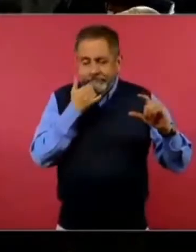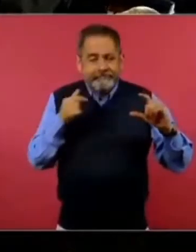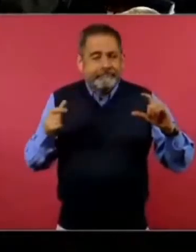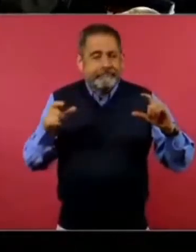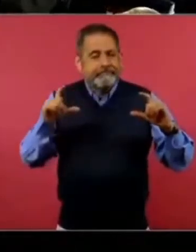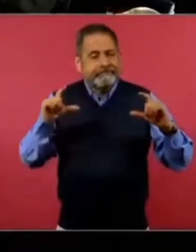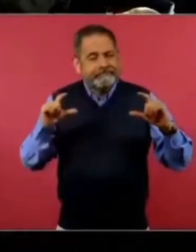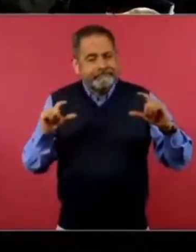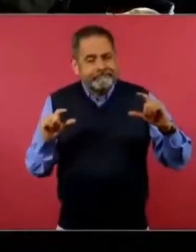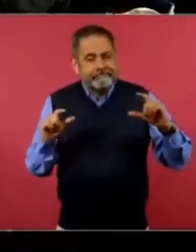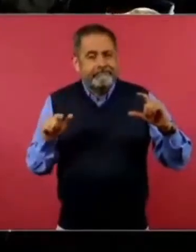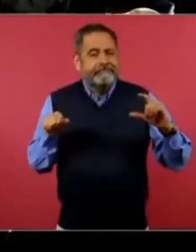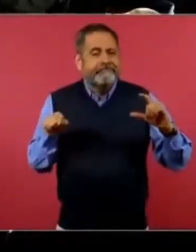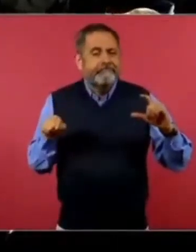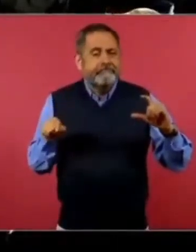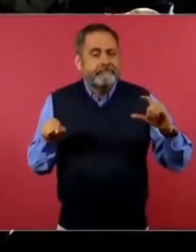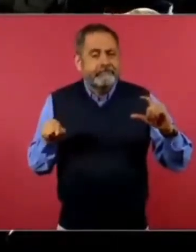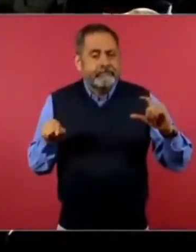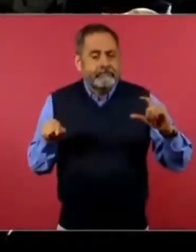cierto